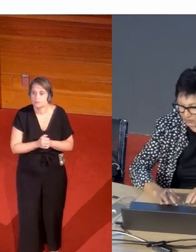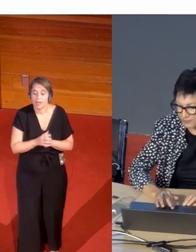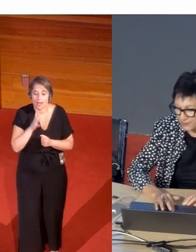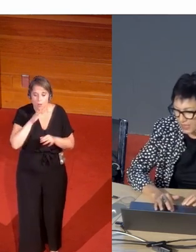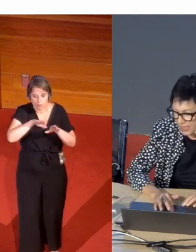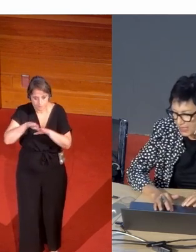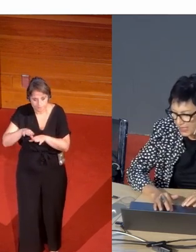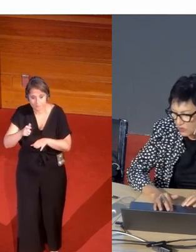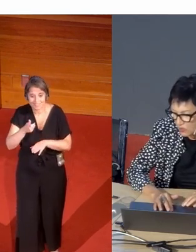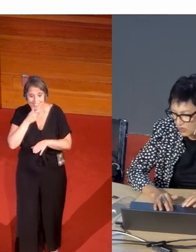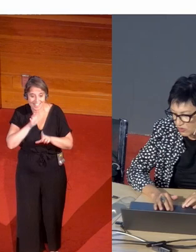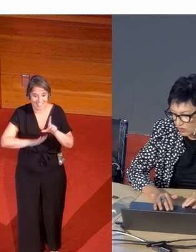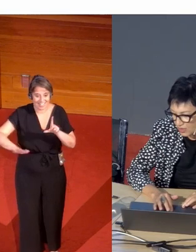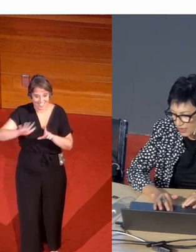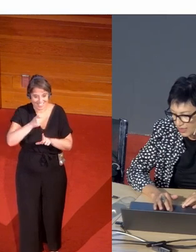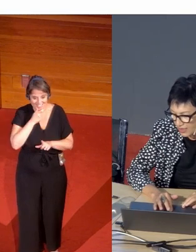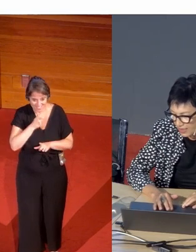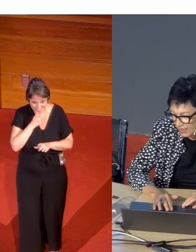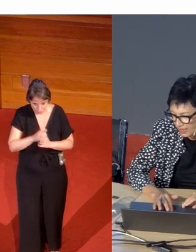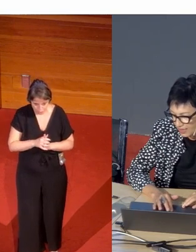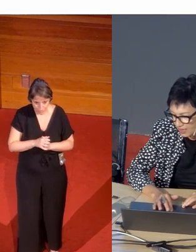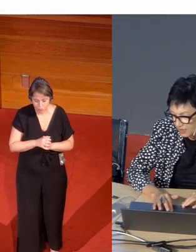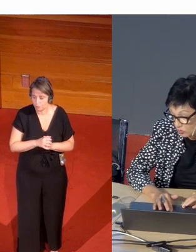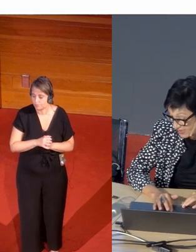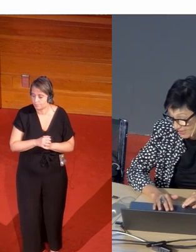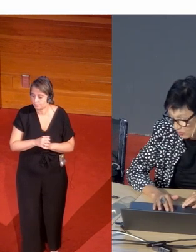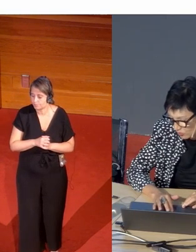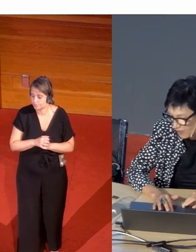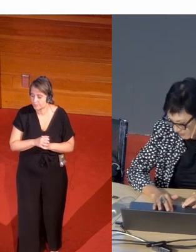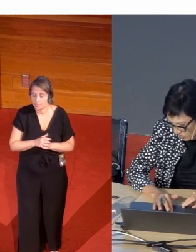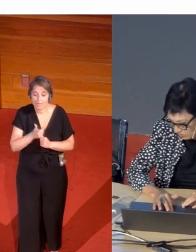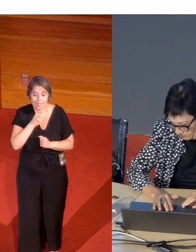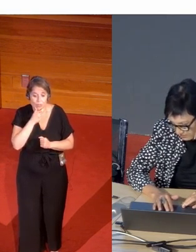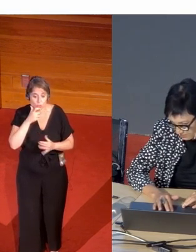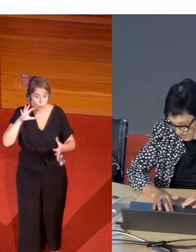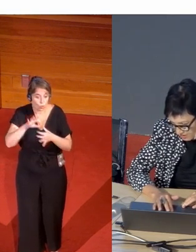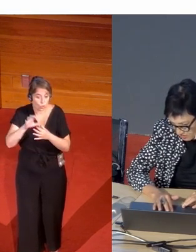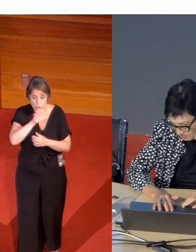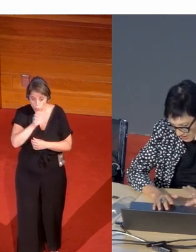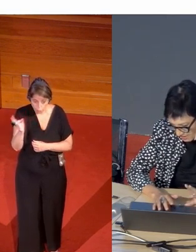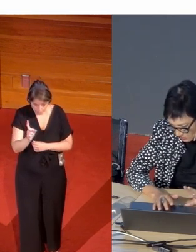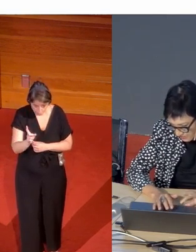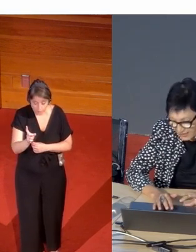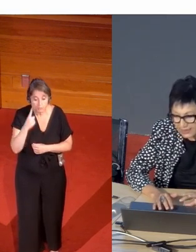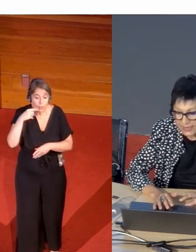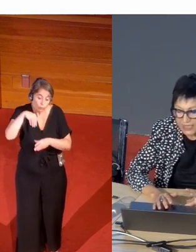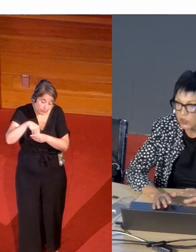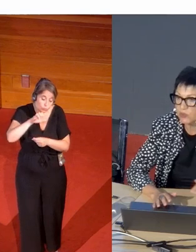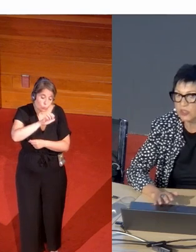al Reino Unido que en el Reino Unido eh No está en la Unión europea pero es Europa insisto es